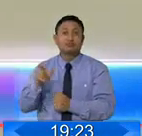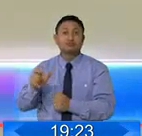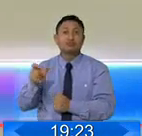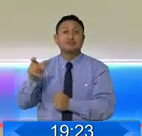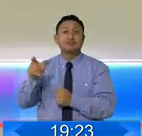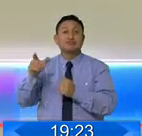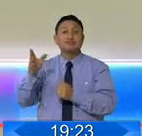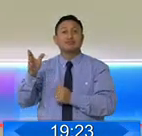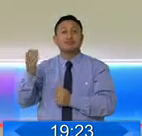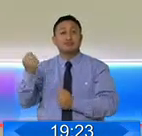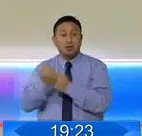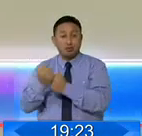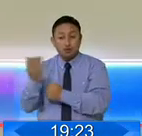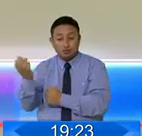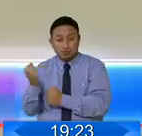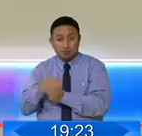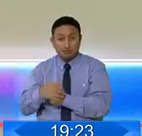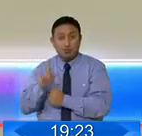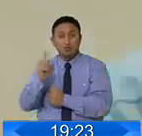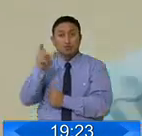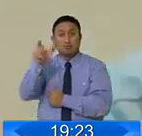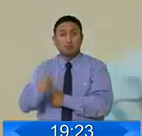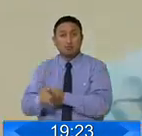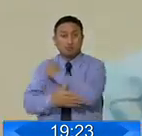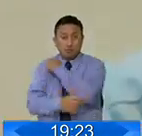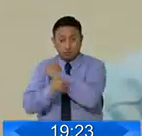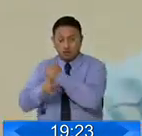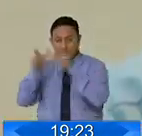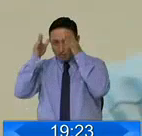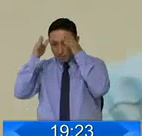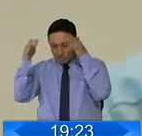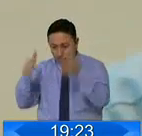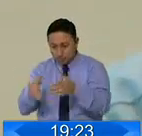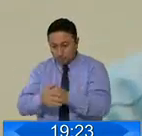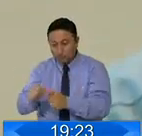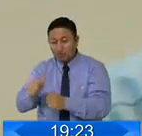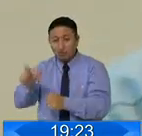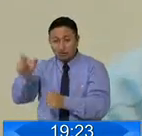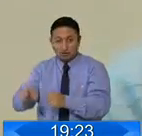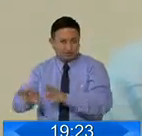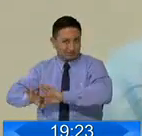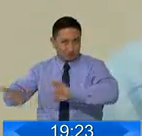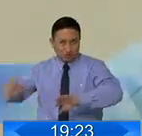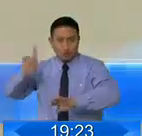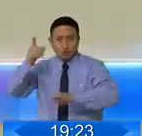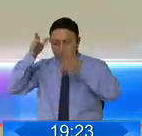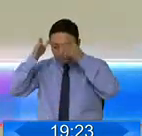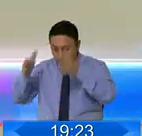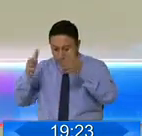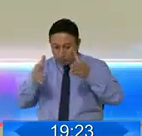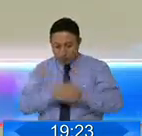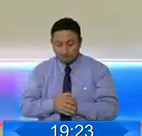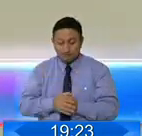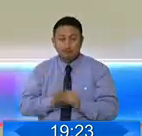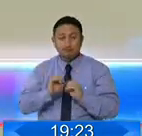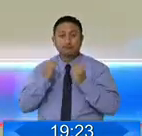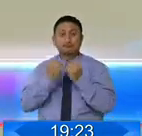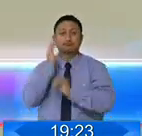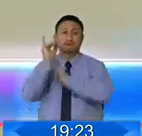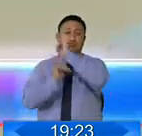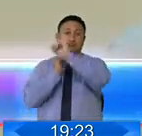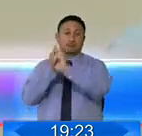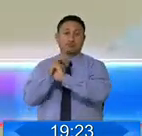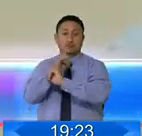focalizarlos para que solamente lleguen a los pobres y a nadie más que los pobres. Hay que ir a los organismos